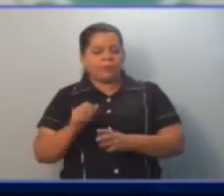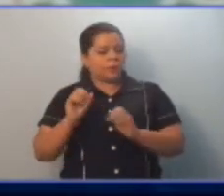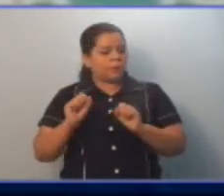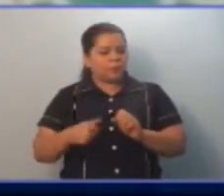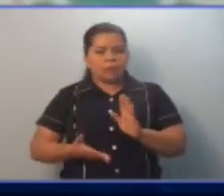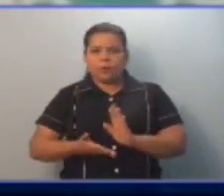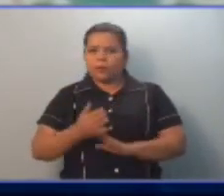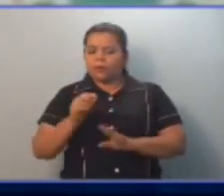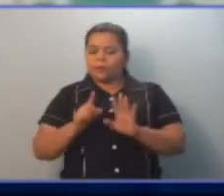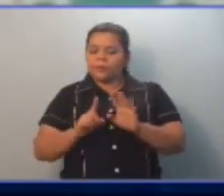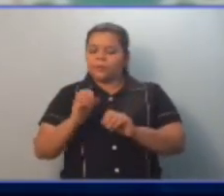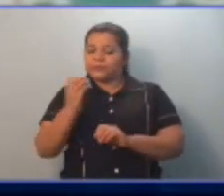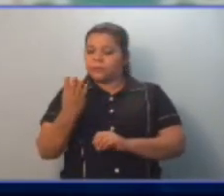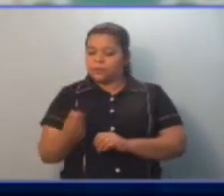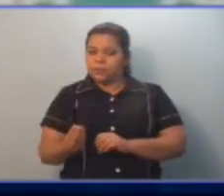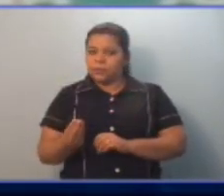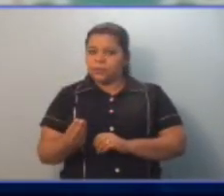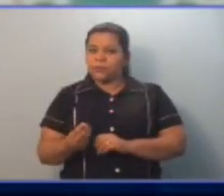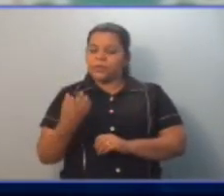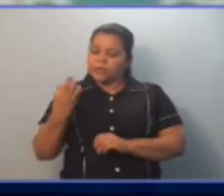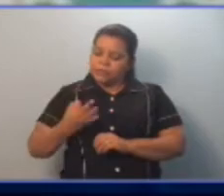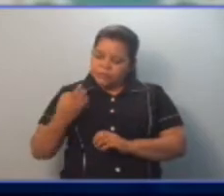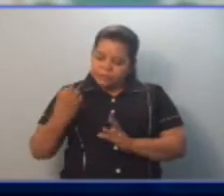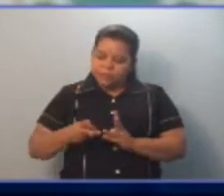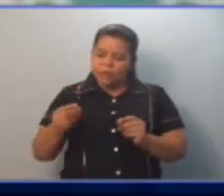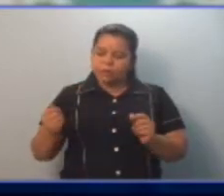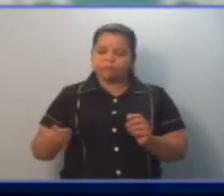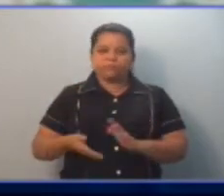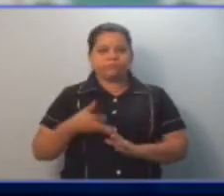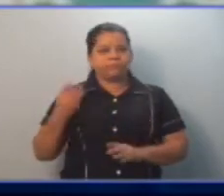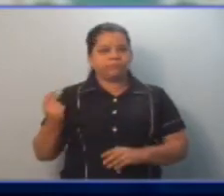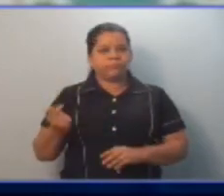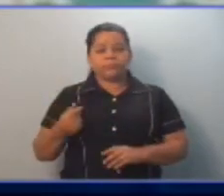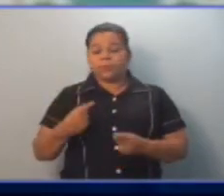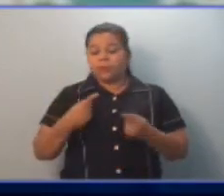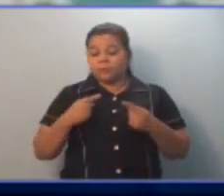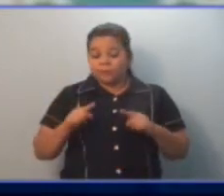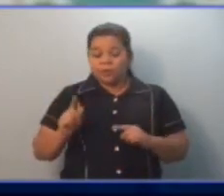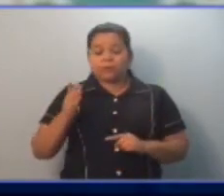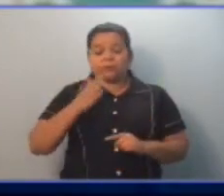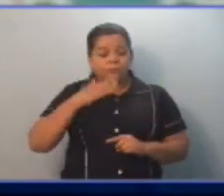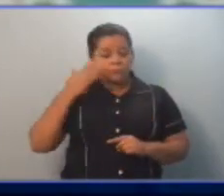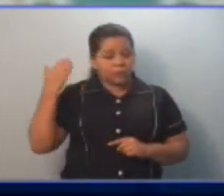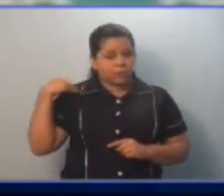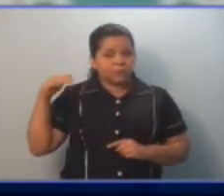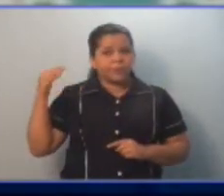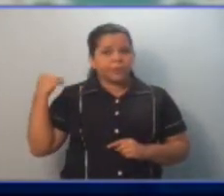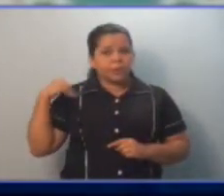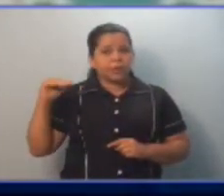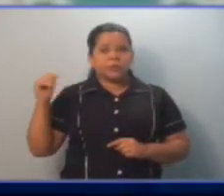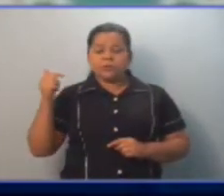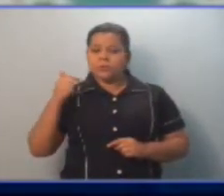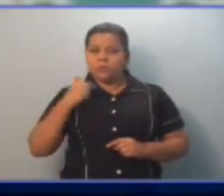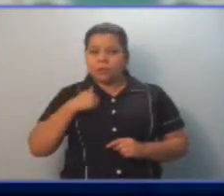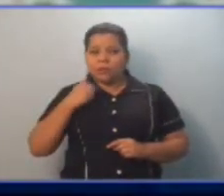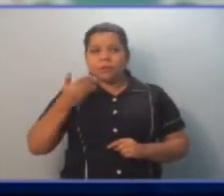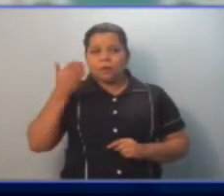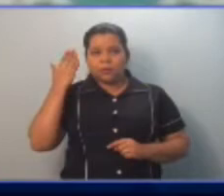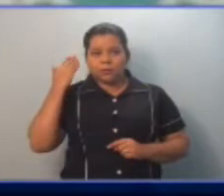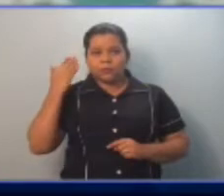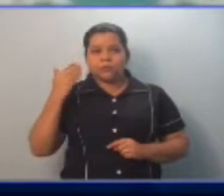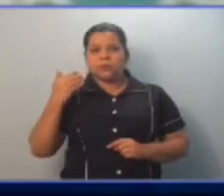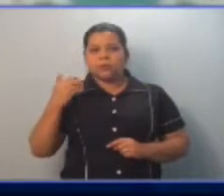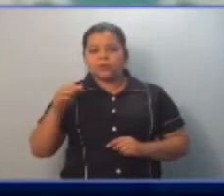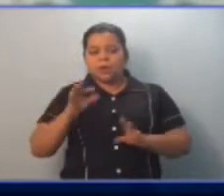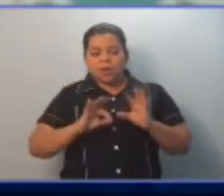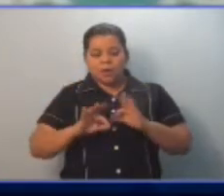resolución. Sin embargo, en la práctica, y lo digo por experiencia, pues yo estuve en ese departamento, hay casos que